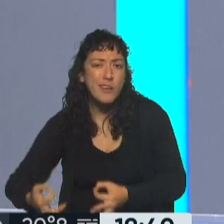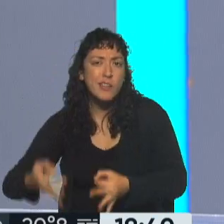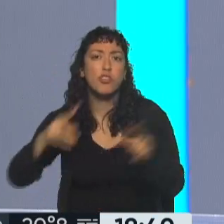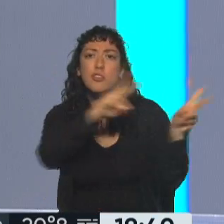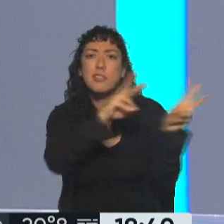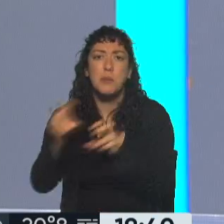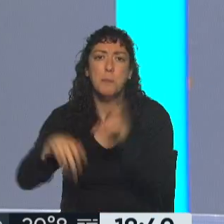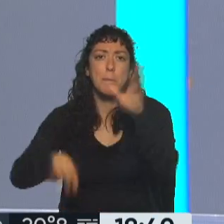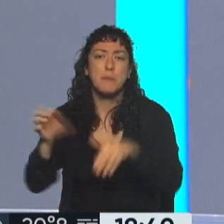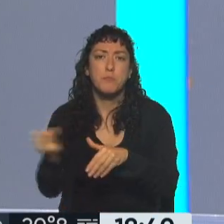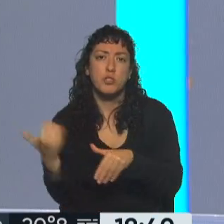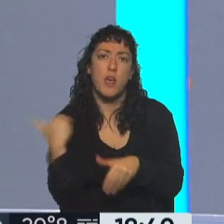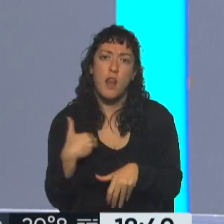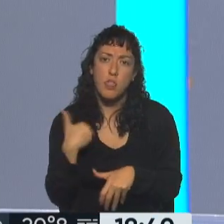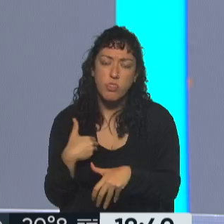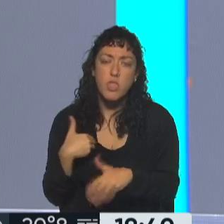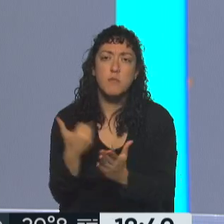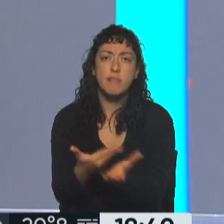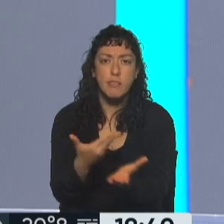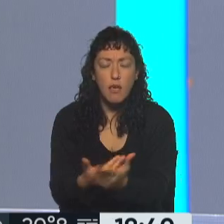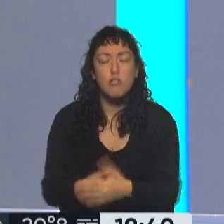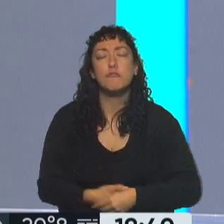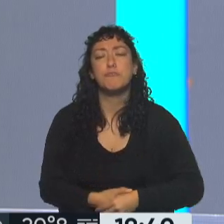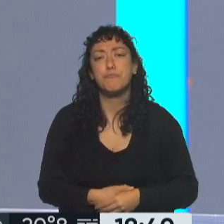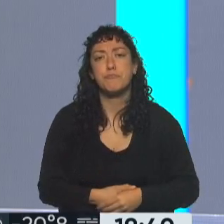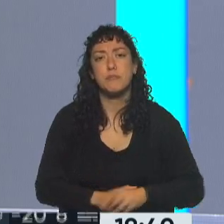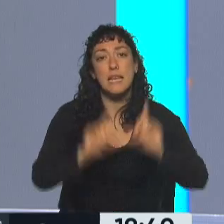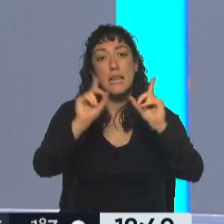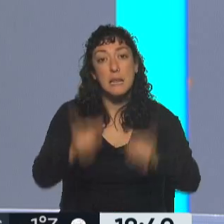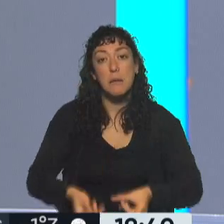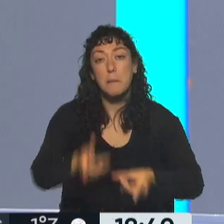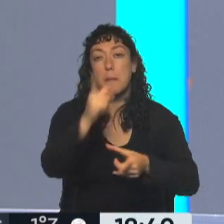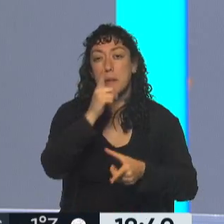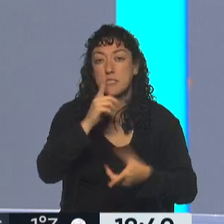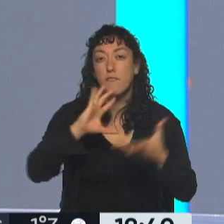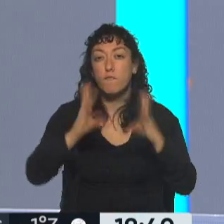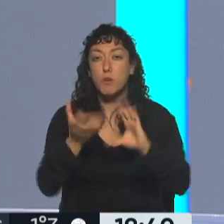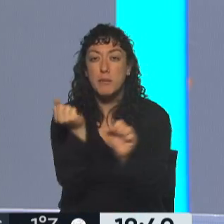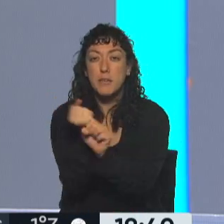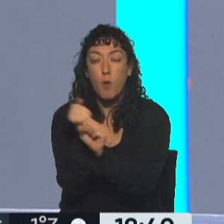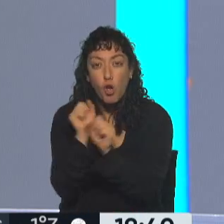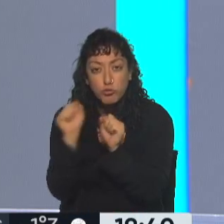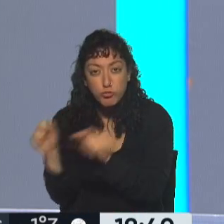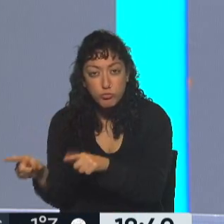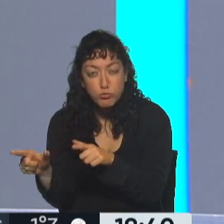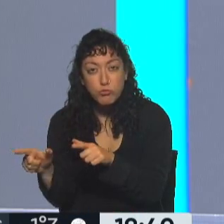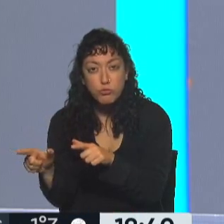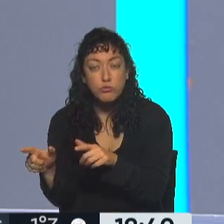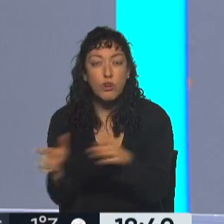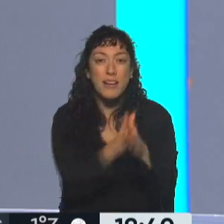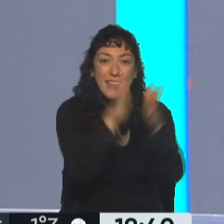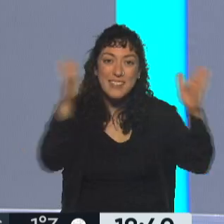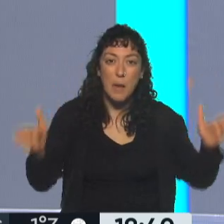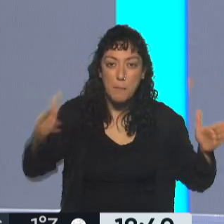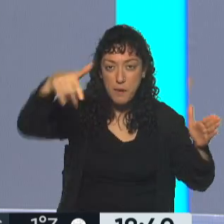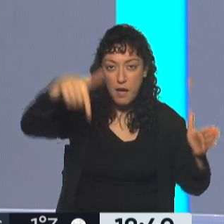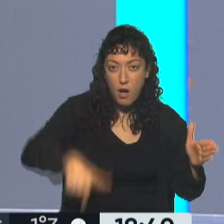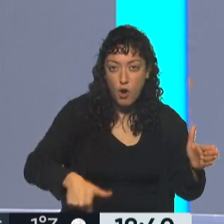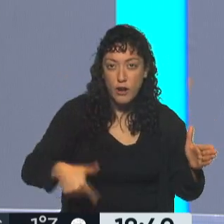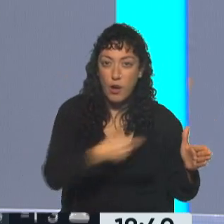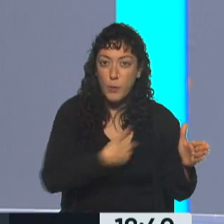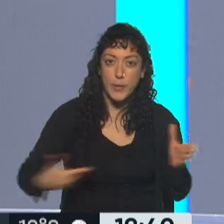Larreta. ¿Por qué ahora? ¿Por qué no hace un tiempo cuando se fueron más o menos delineando? Porque estaba los tanteando apoyos? el terreno. ¿Y cómo vivís este momento?